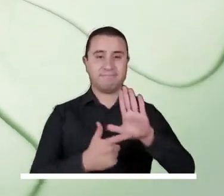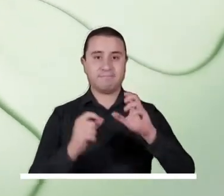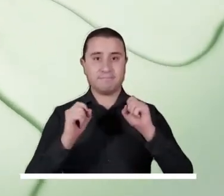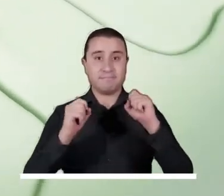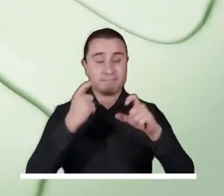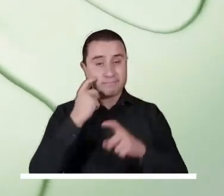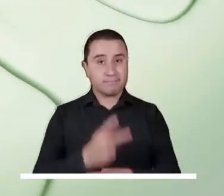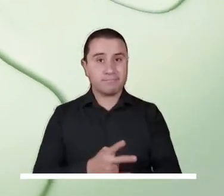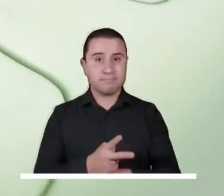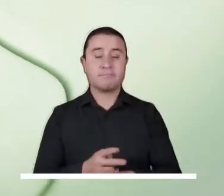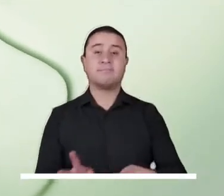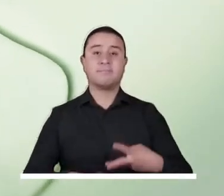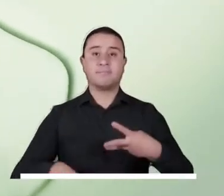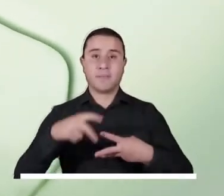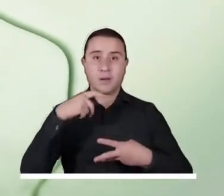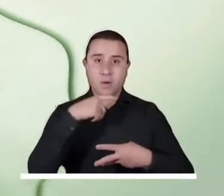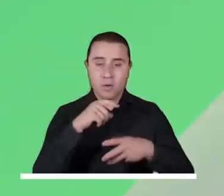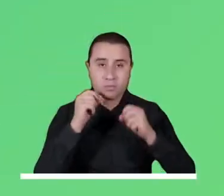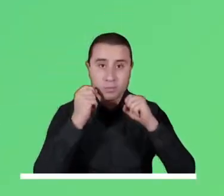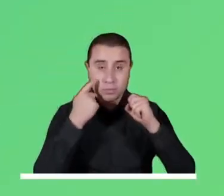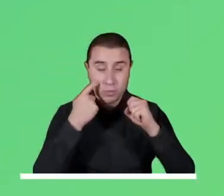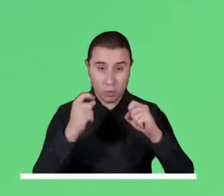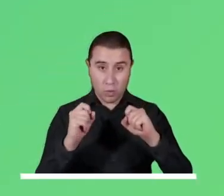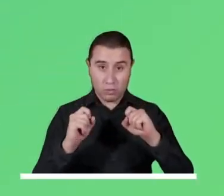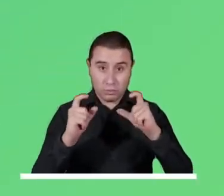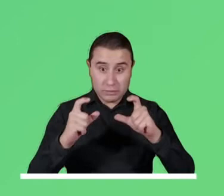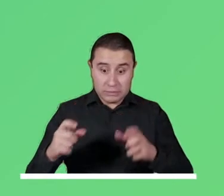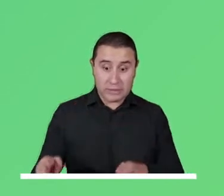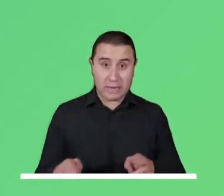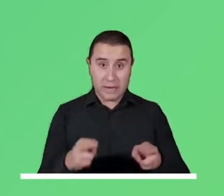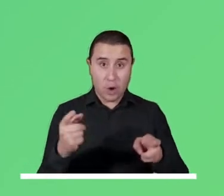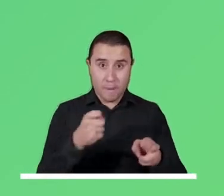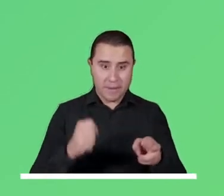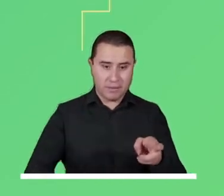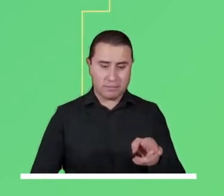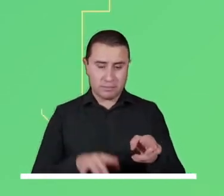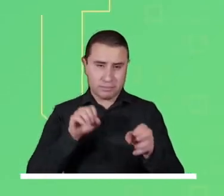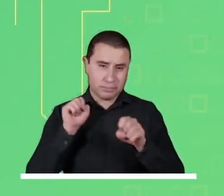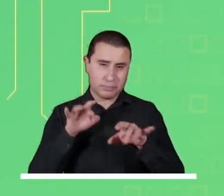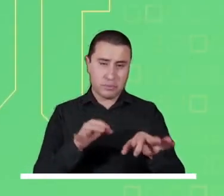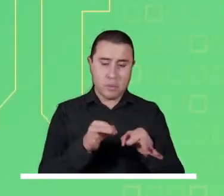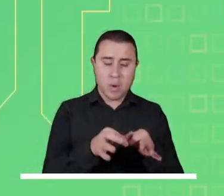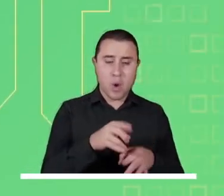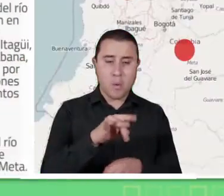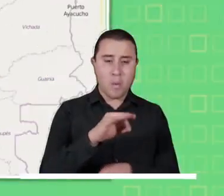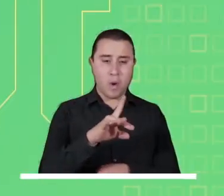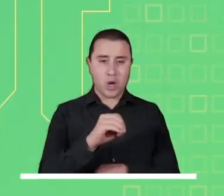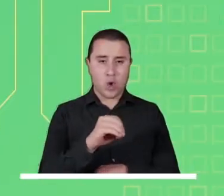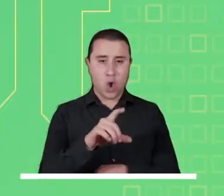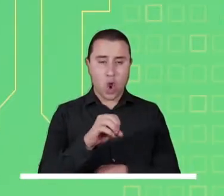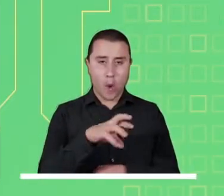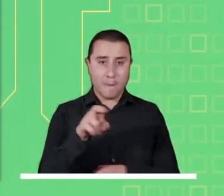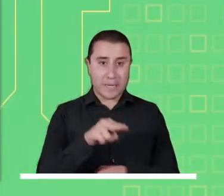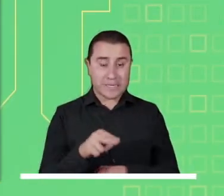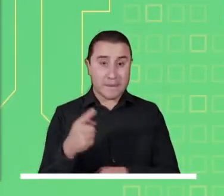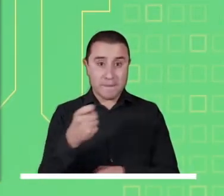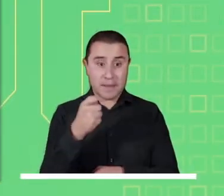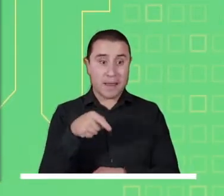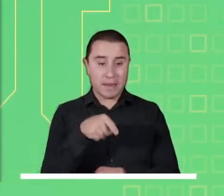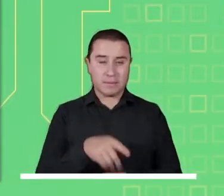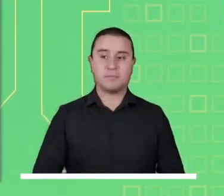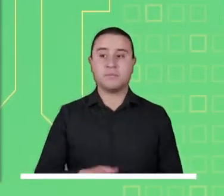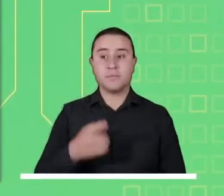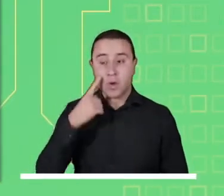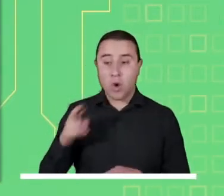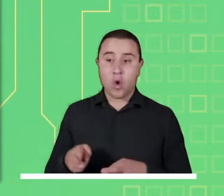país. Veamos ahora las alertas que se encuentran activas. Alerta roja por incrementos en el río Meta a la altura